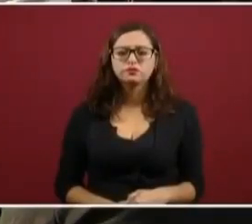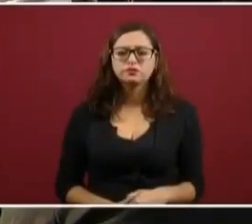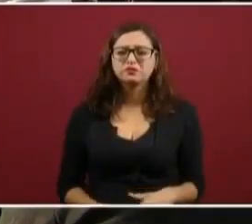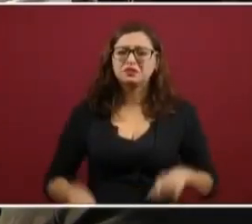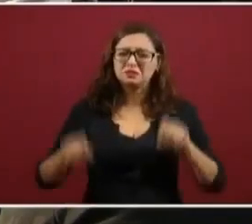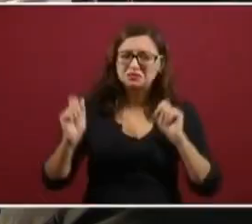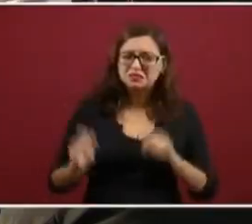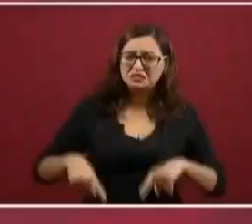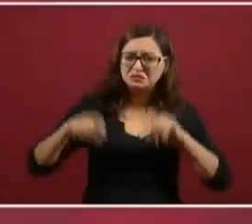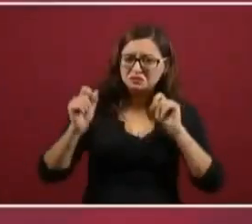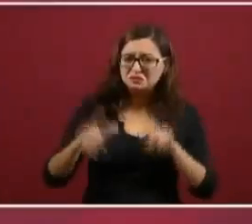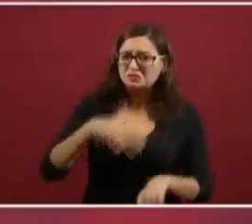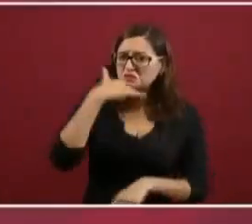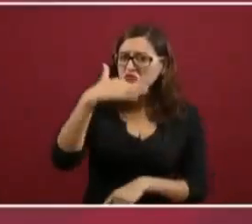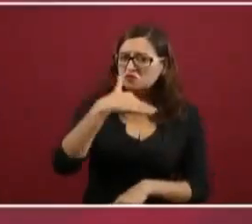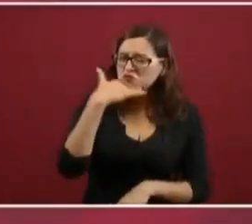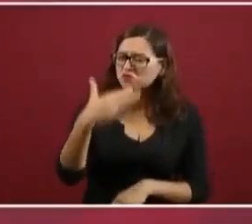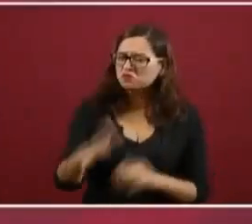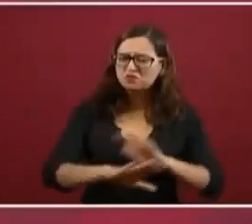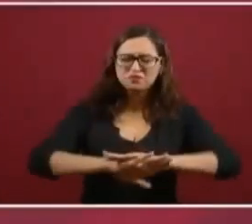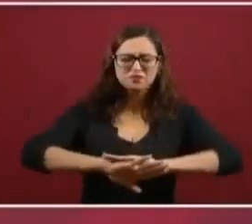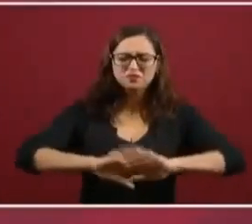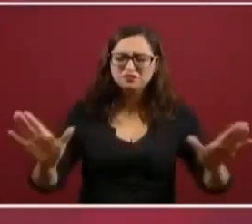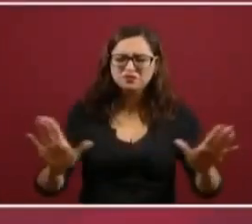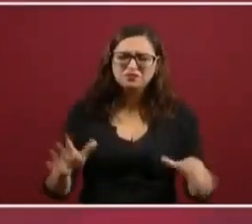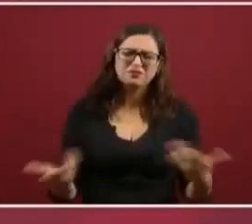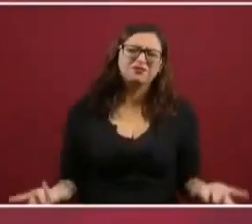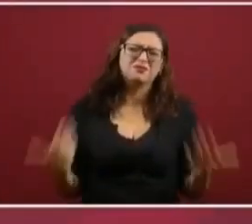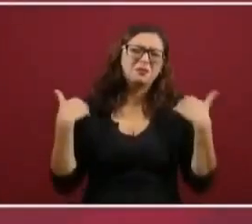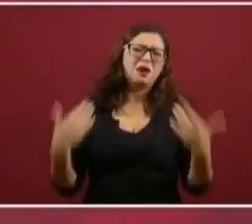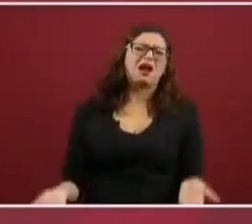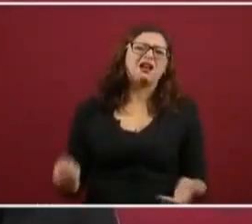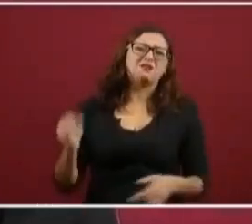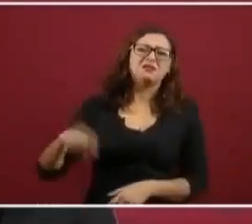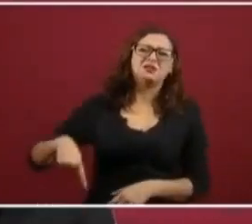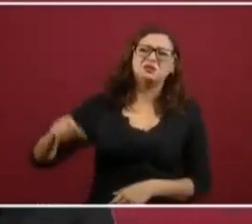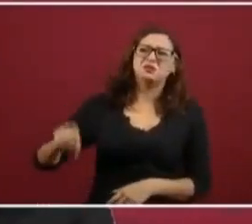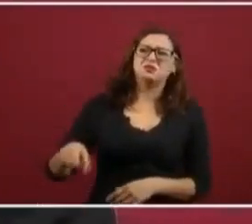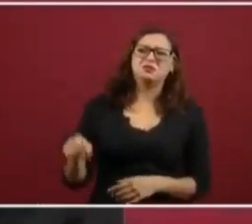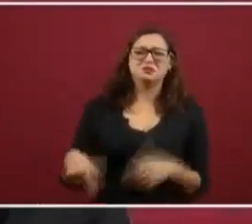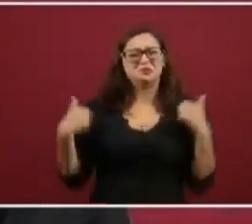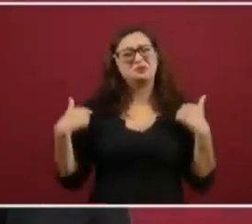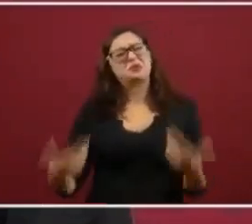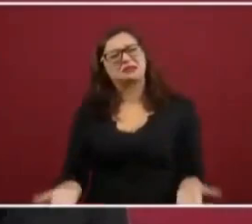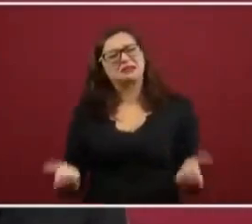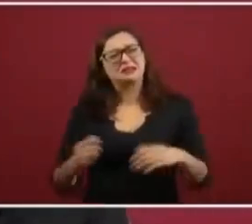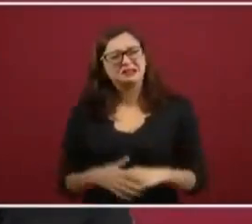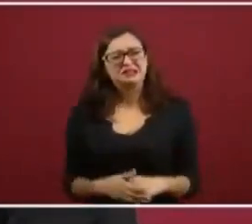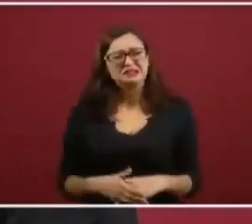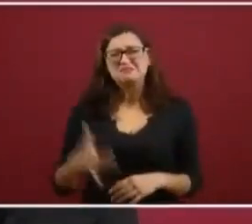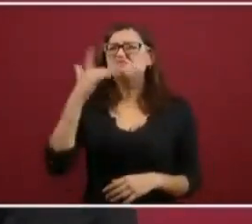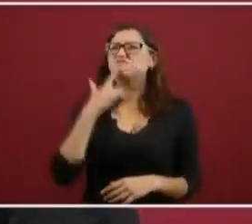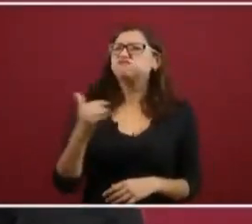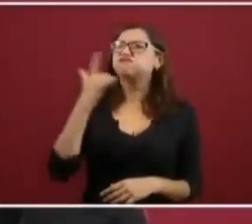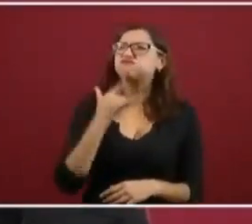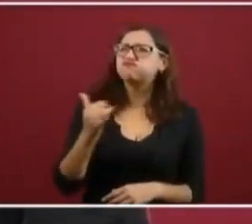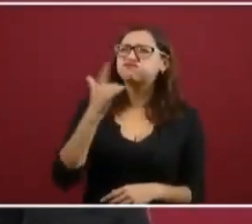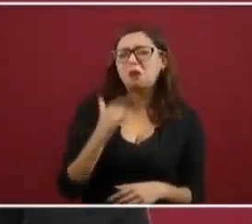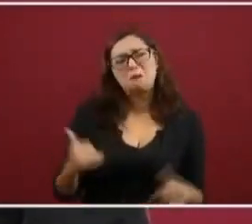lo mismo sino para qué estamos aquí para qué tanta